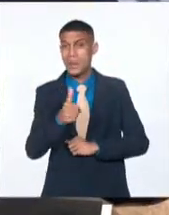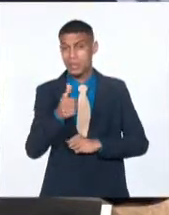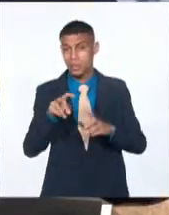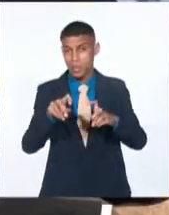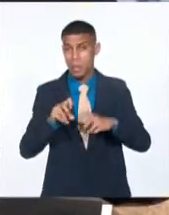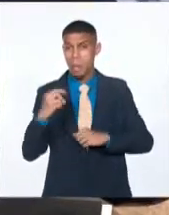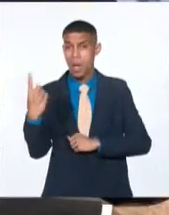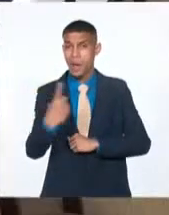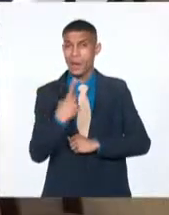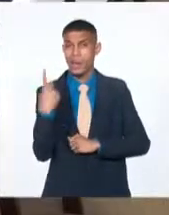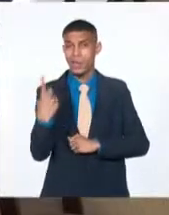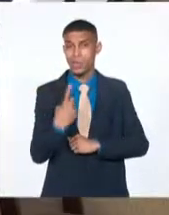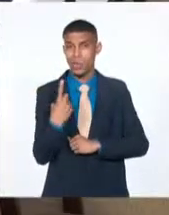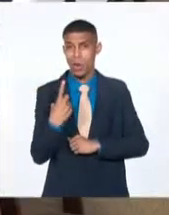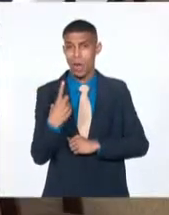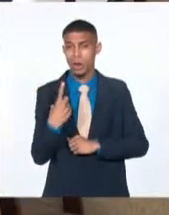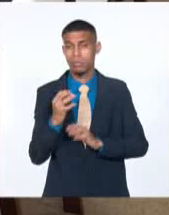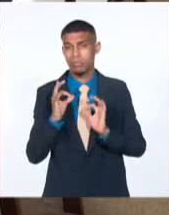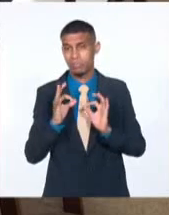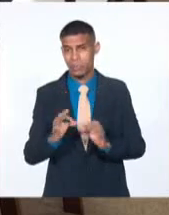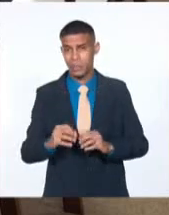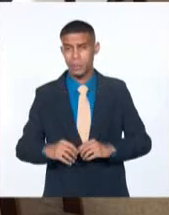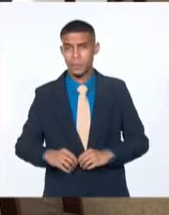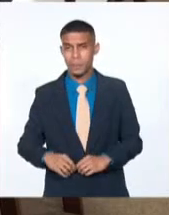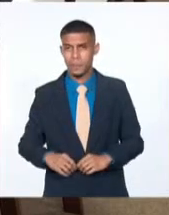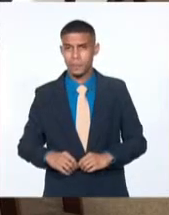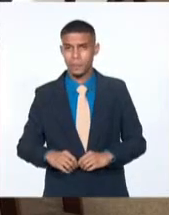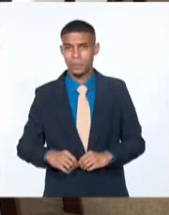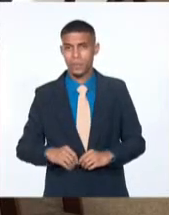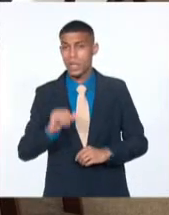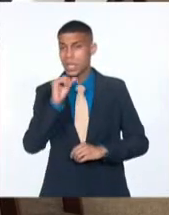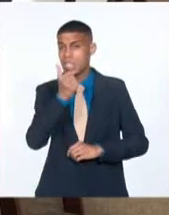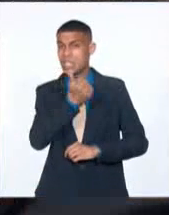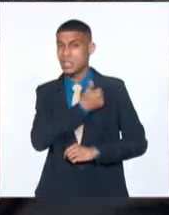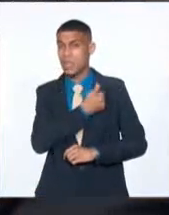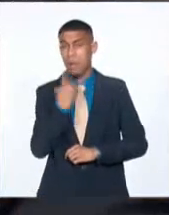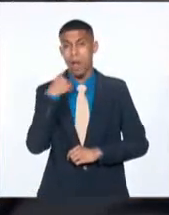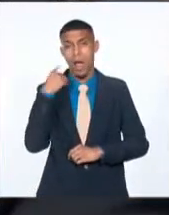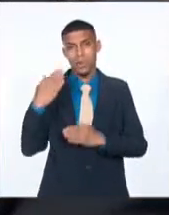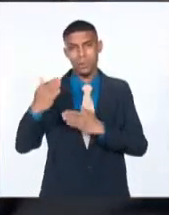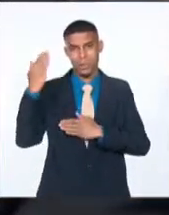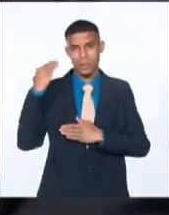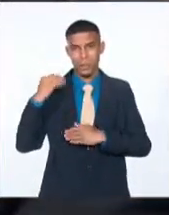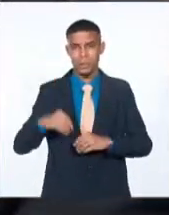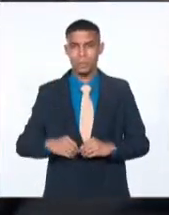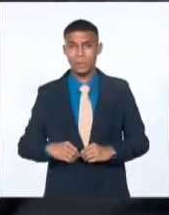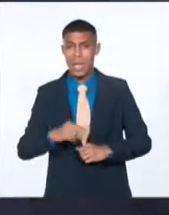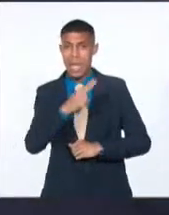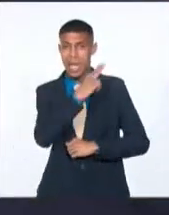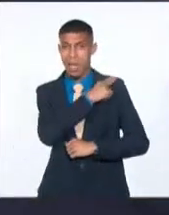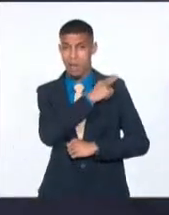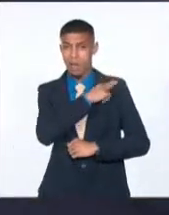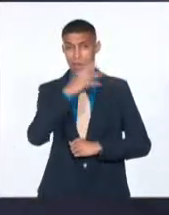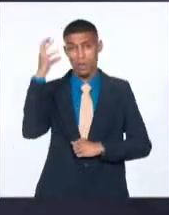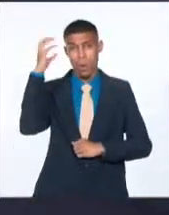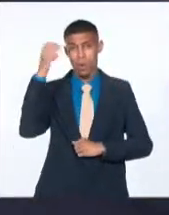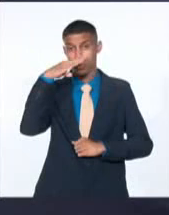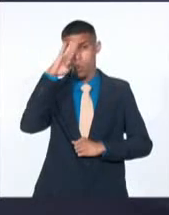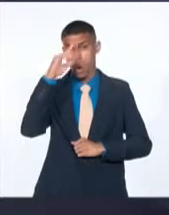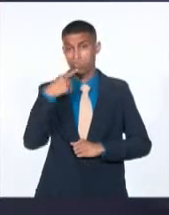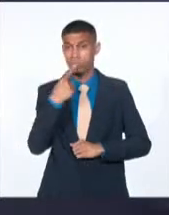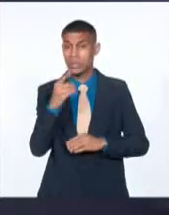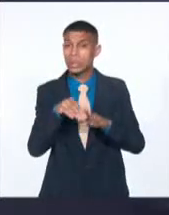Asamblea Nacional del Poder Popular, Esteban Lasso Hernández, en diciembre del pasado año. El jefe de gobierno cubano destacó